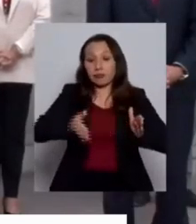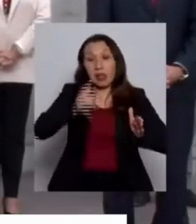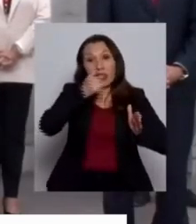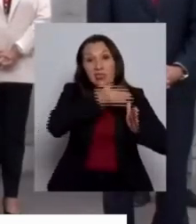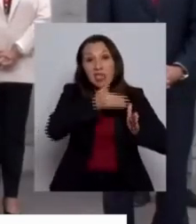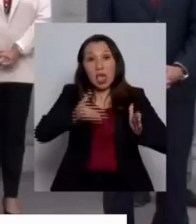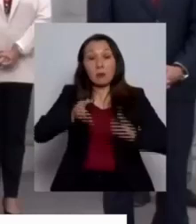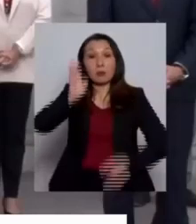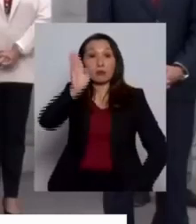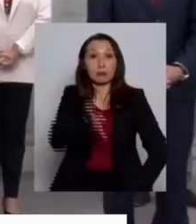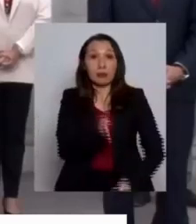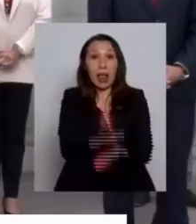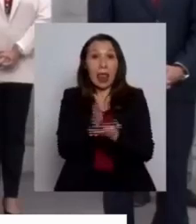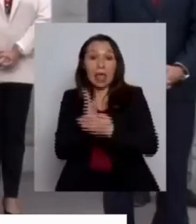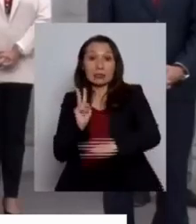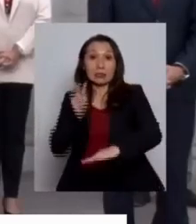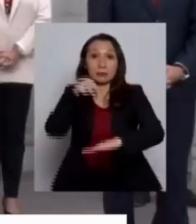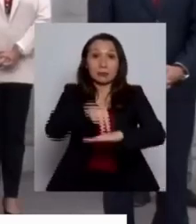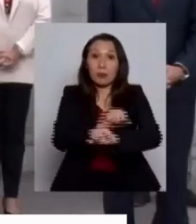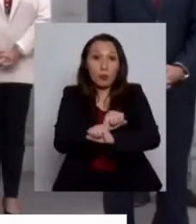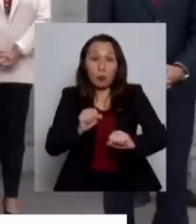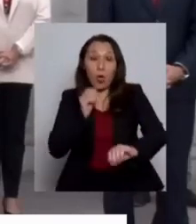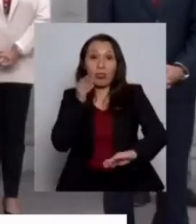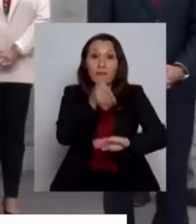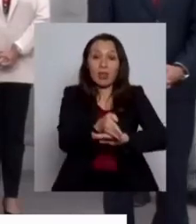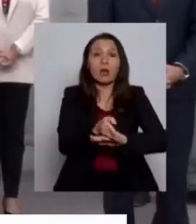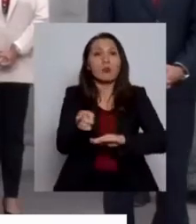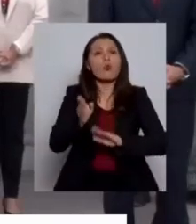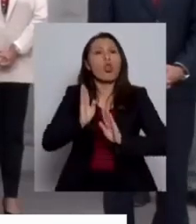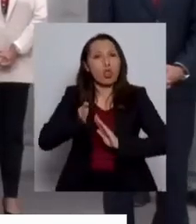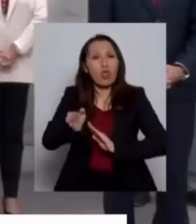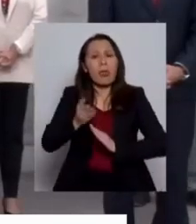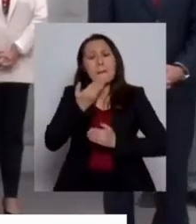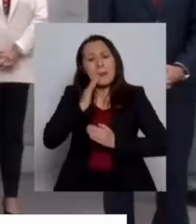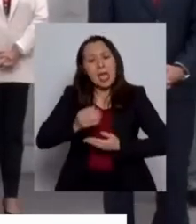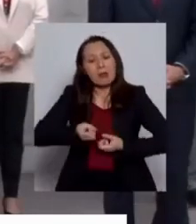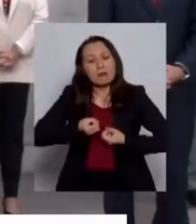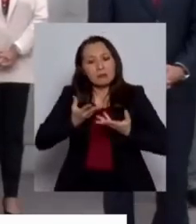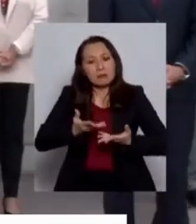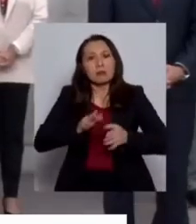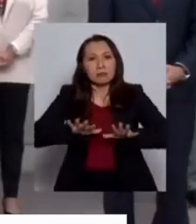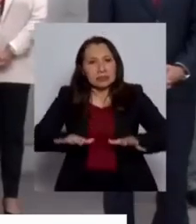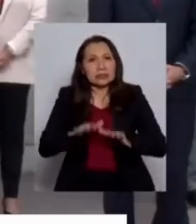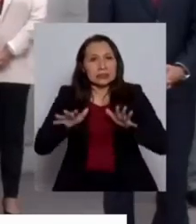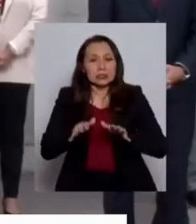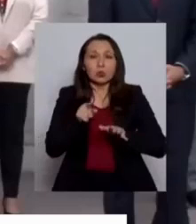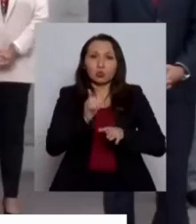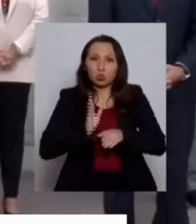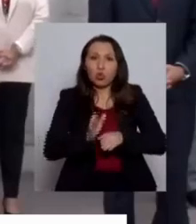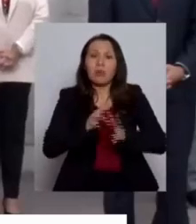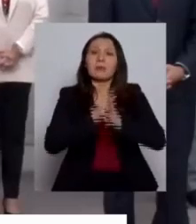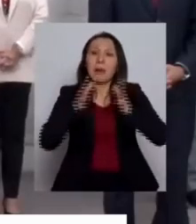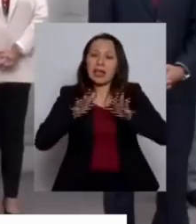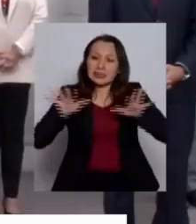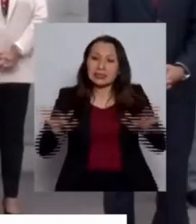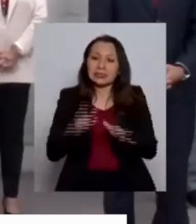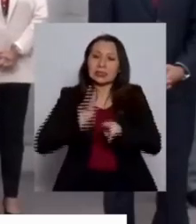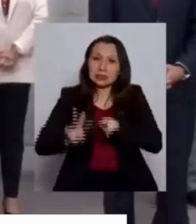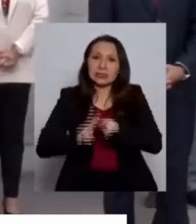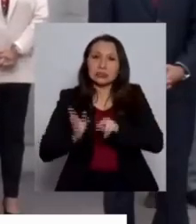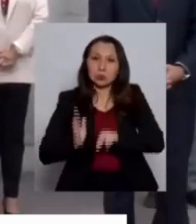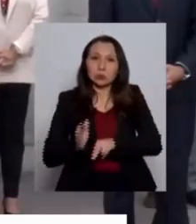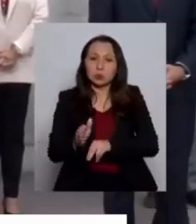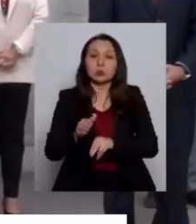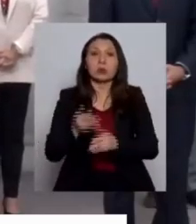la ciudadanía. La moneda queda en el centro de Santiago. Centro de Santiago, donde viven personas de